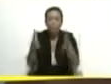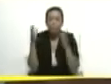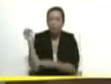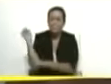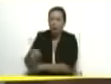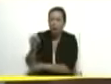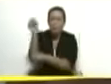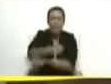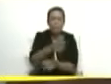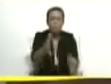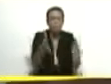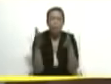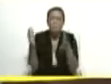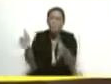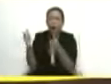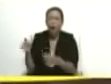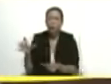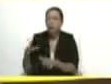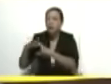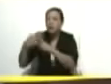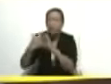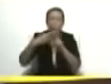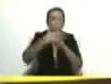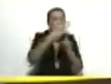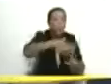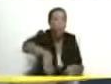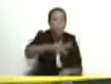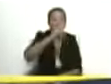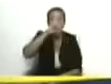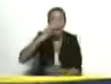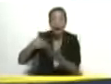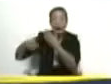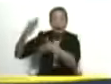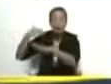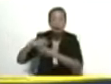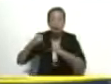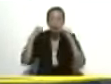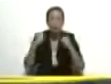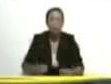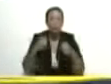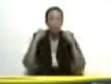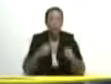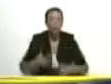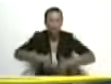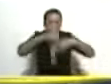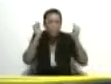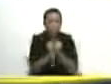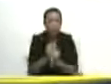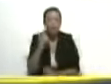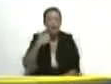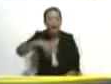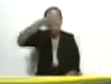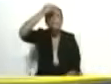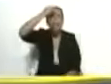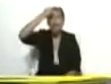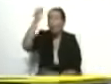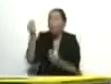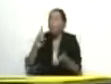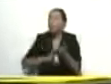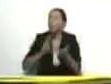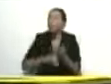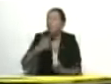que fue lo que hicimos en cada circunstancia de aquellos años de combate, de aprendizaje, de